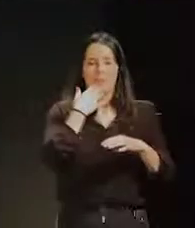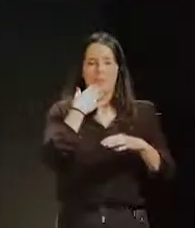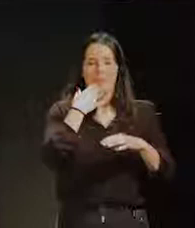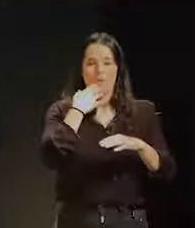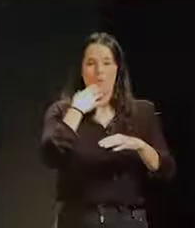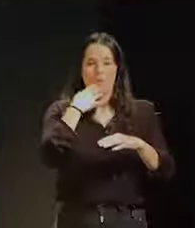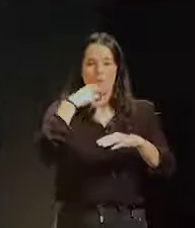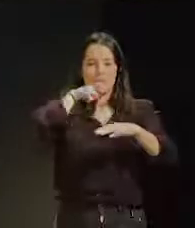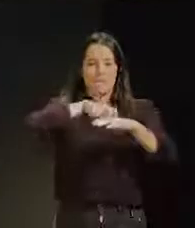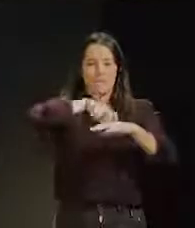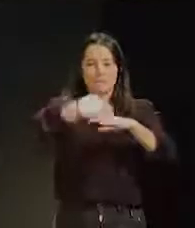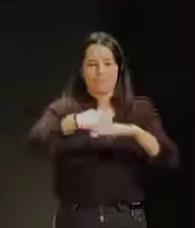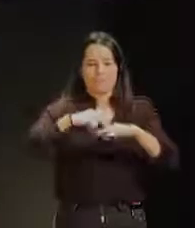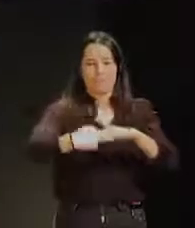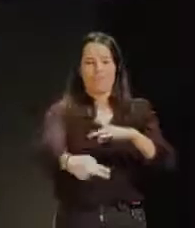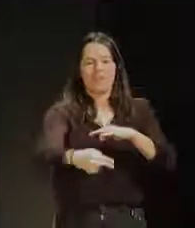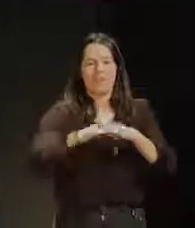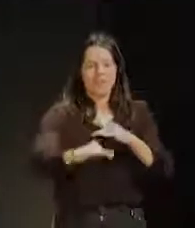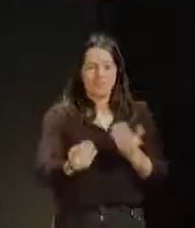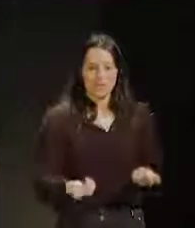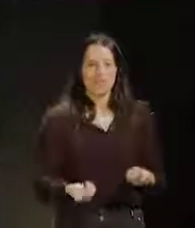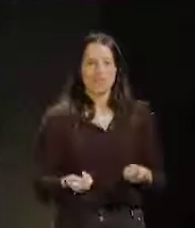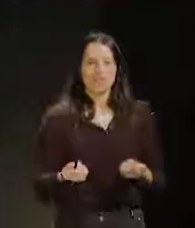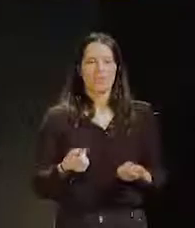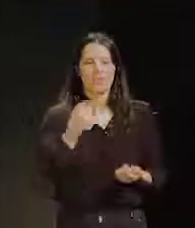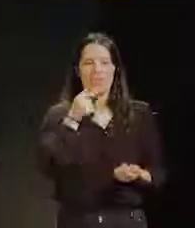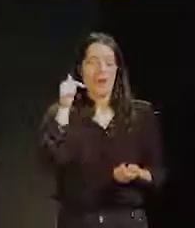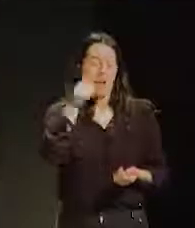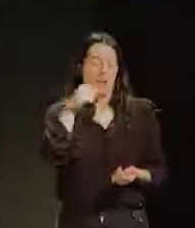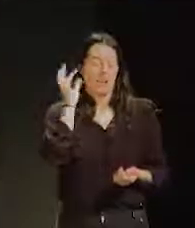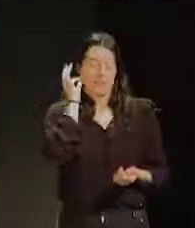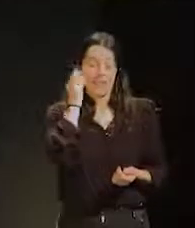dijo esta niña, hay que dormirla por la noche.